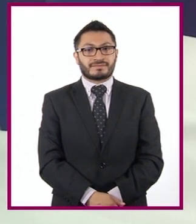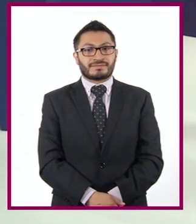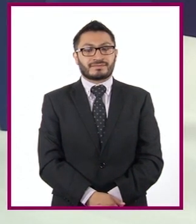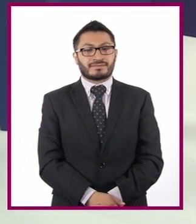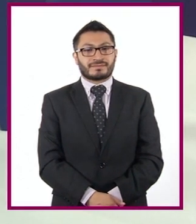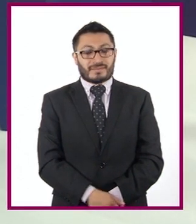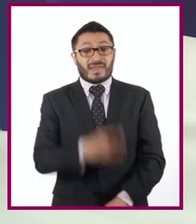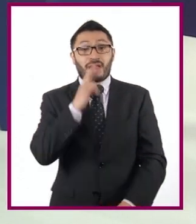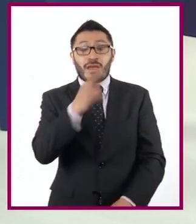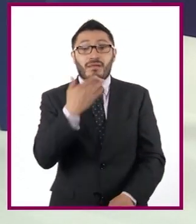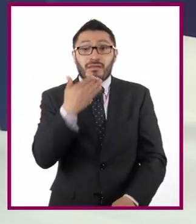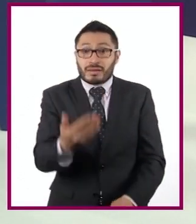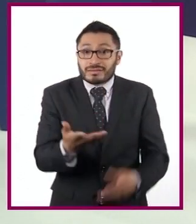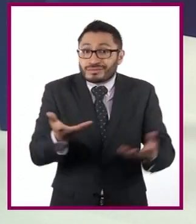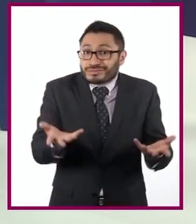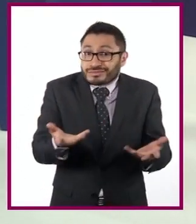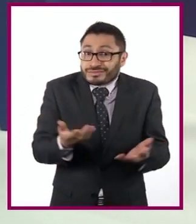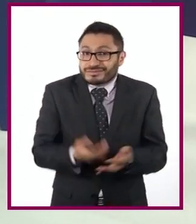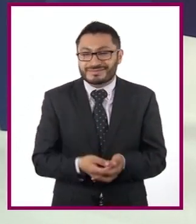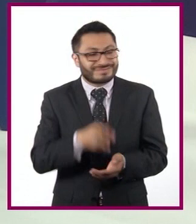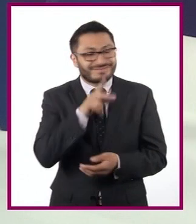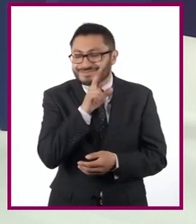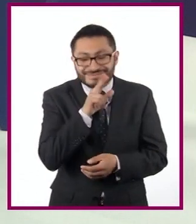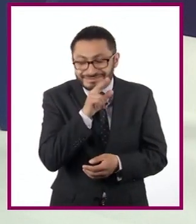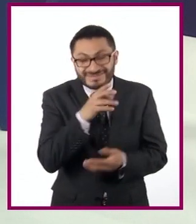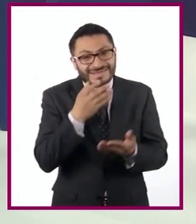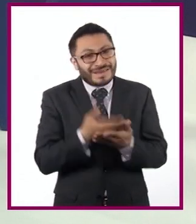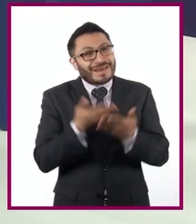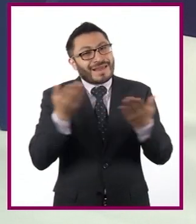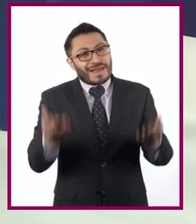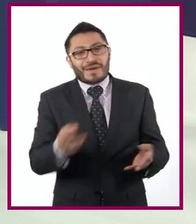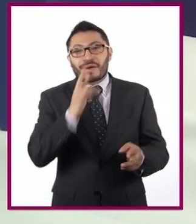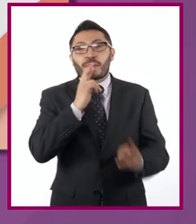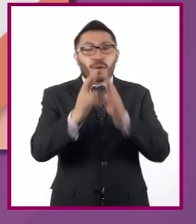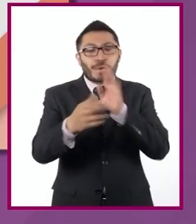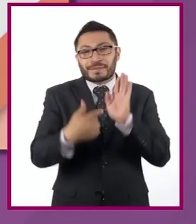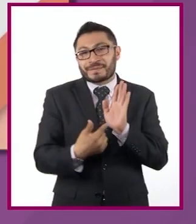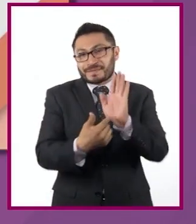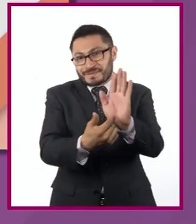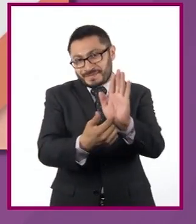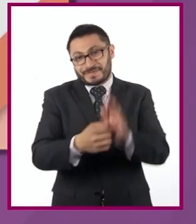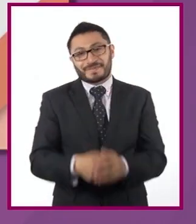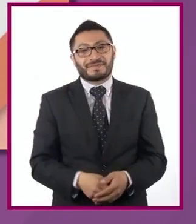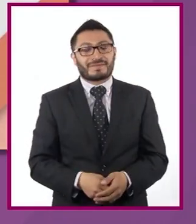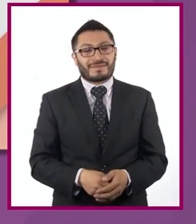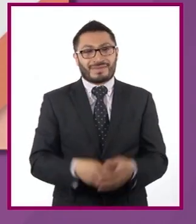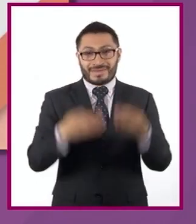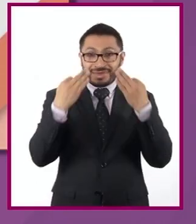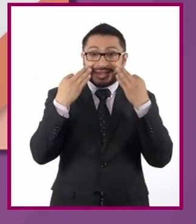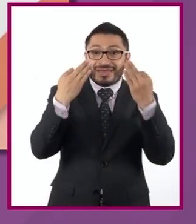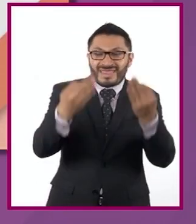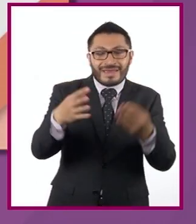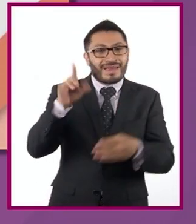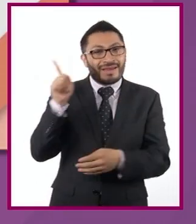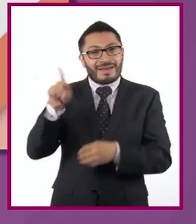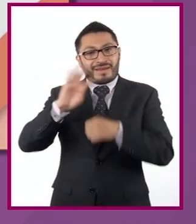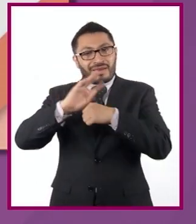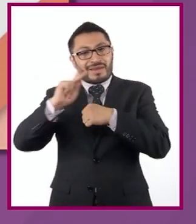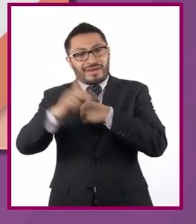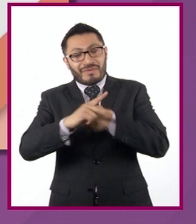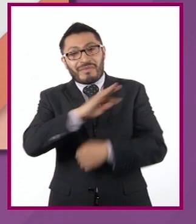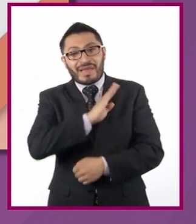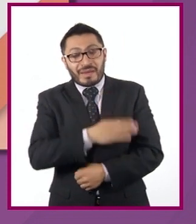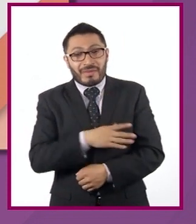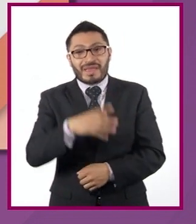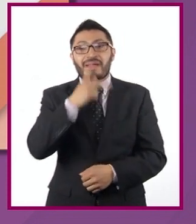¿Lograron responder? No se preocupen, ahora les damos las respuestas. Como pueden observar, en España las palabras